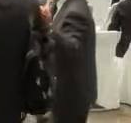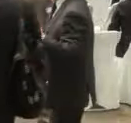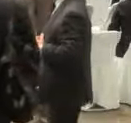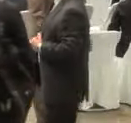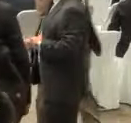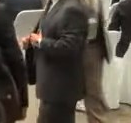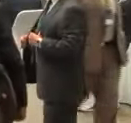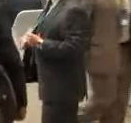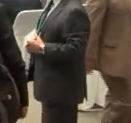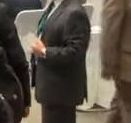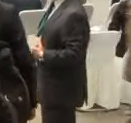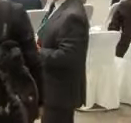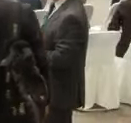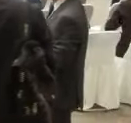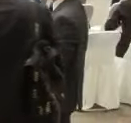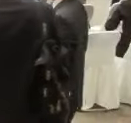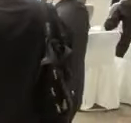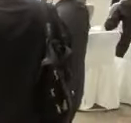mientras